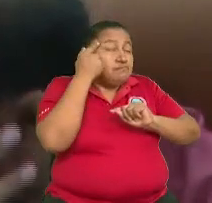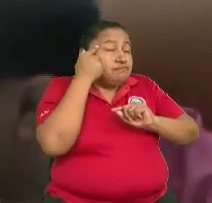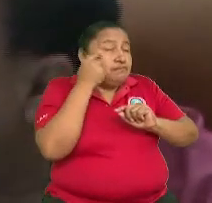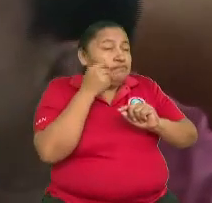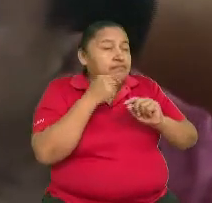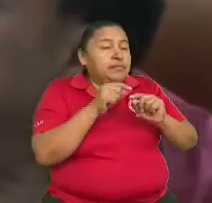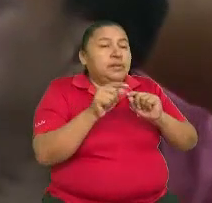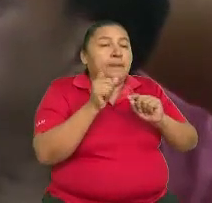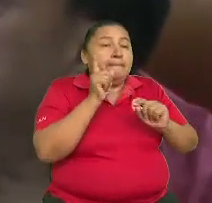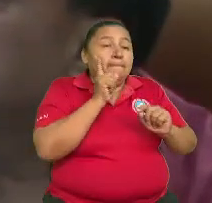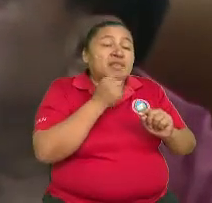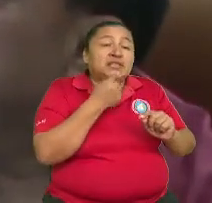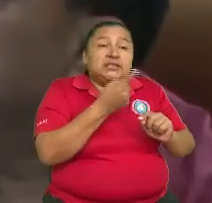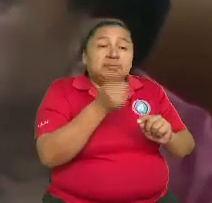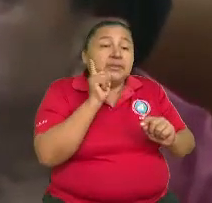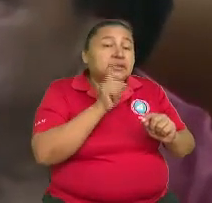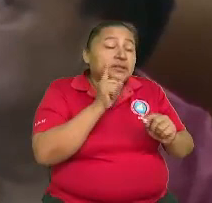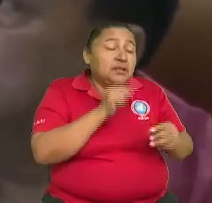mentir,